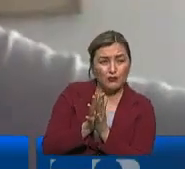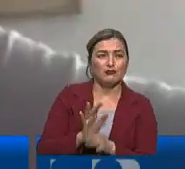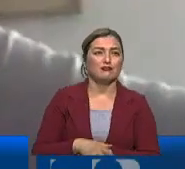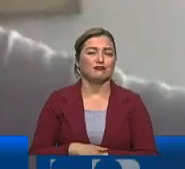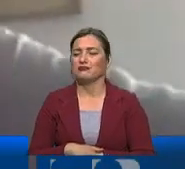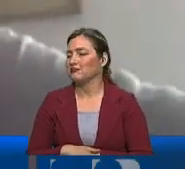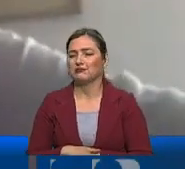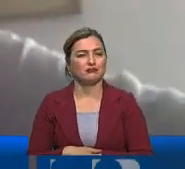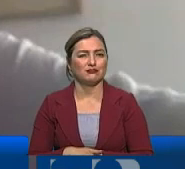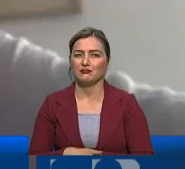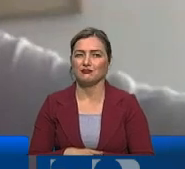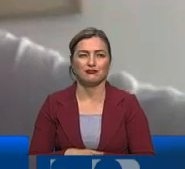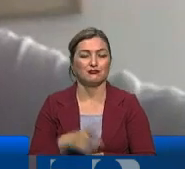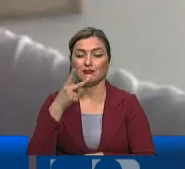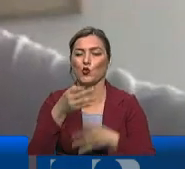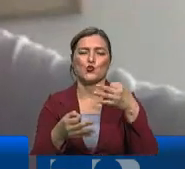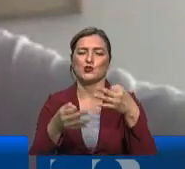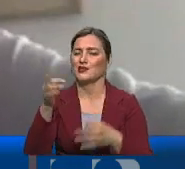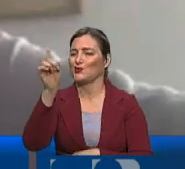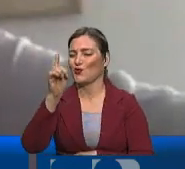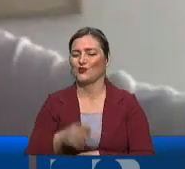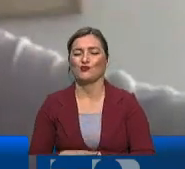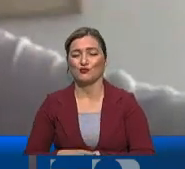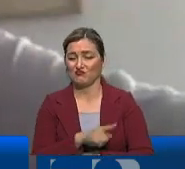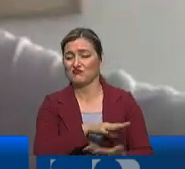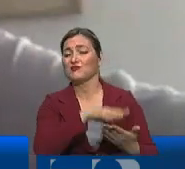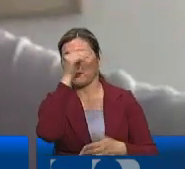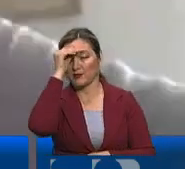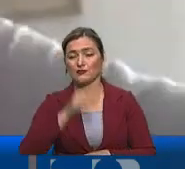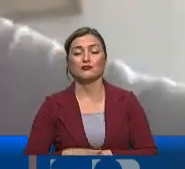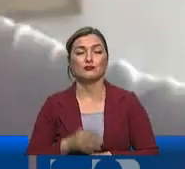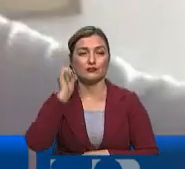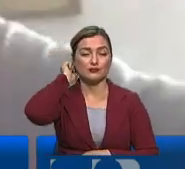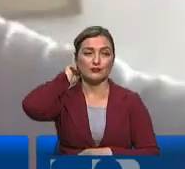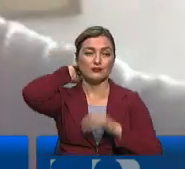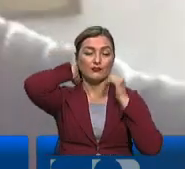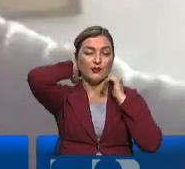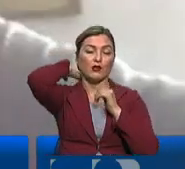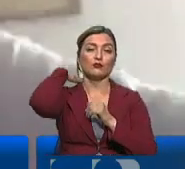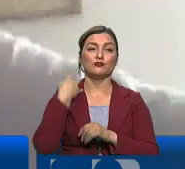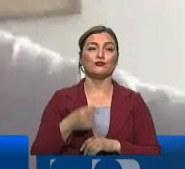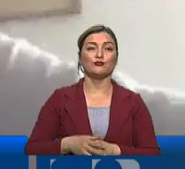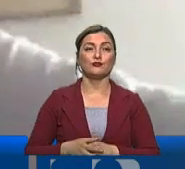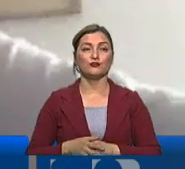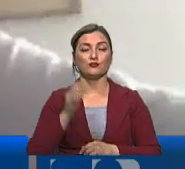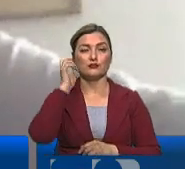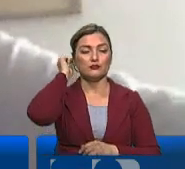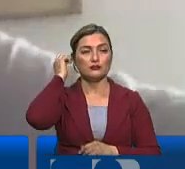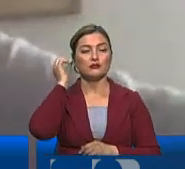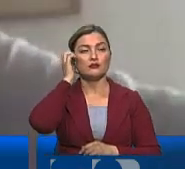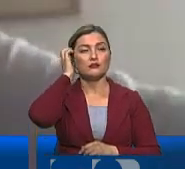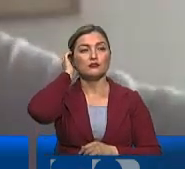una apreciación un poco injusta, irreal. Puede ser que no hayan recibido contenidos del